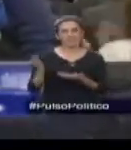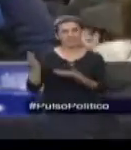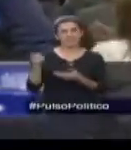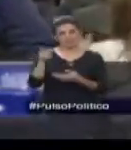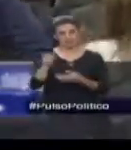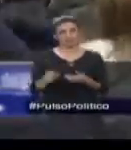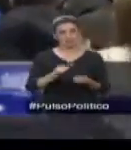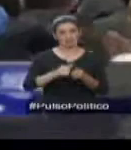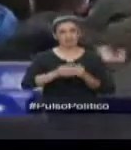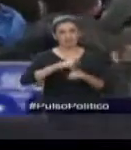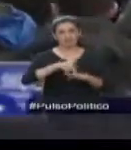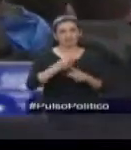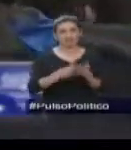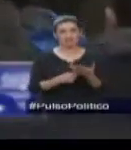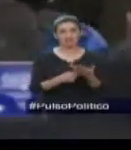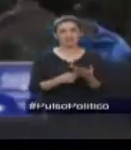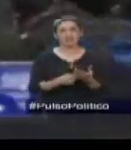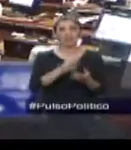incidente